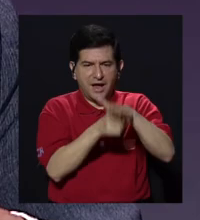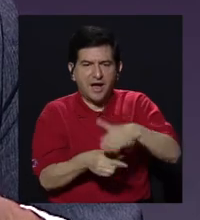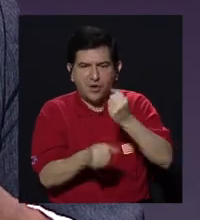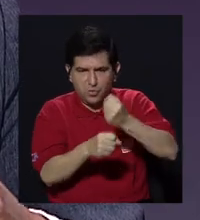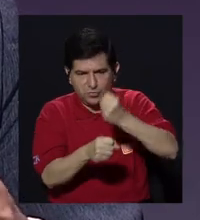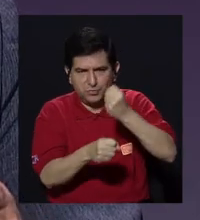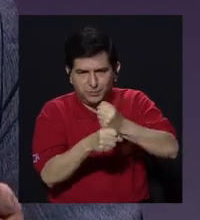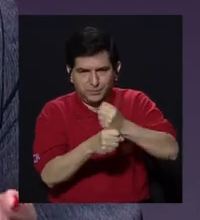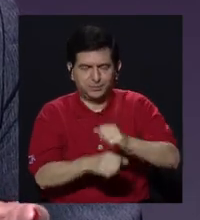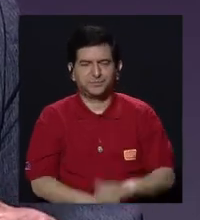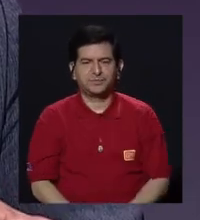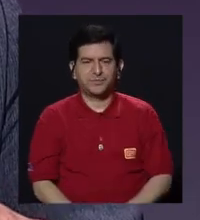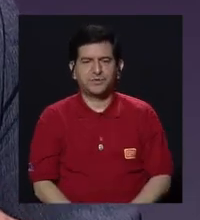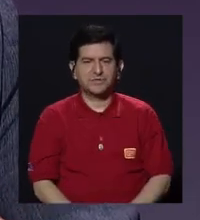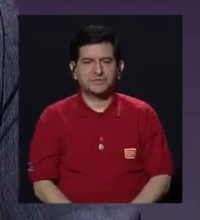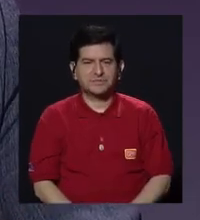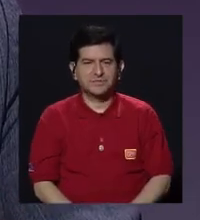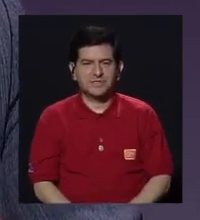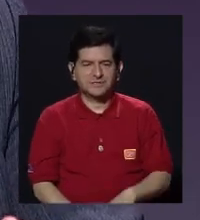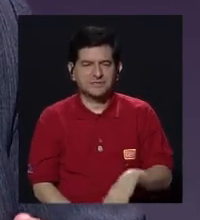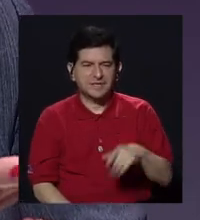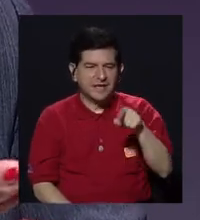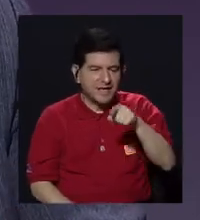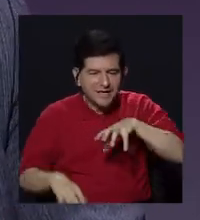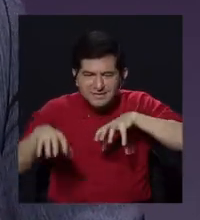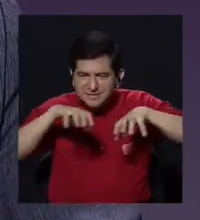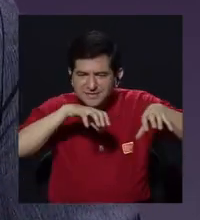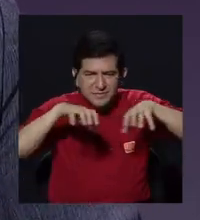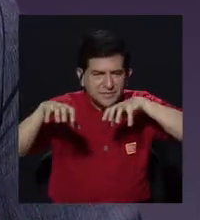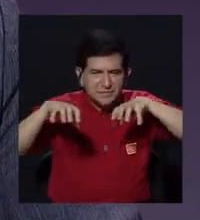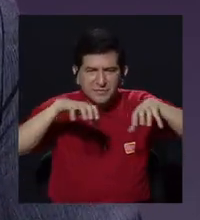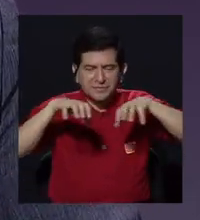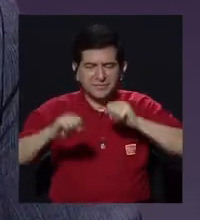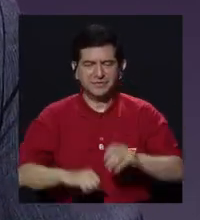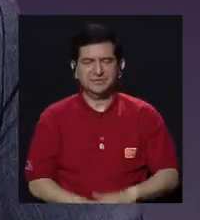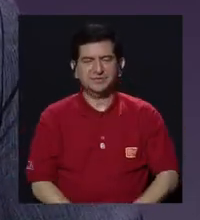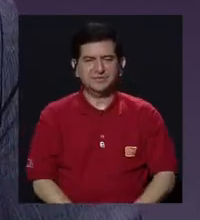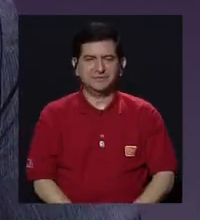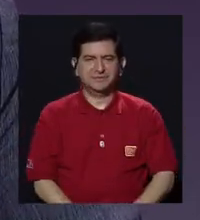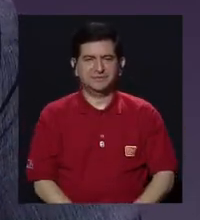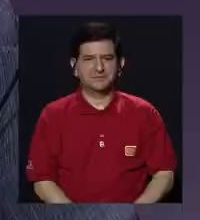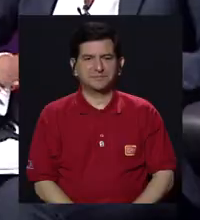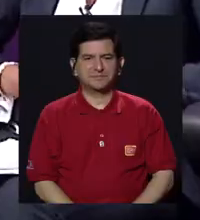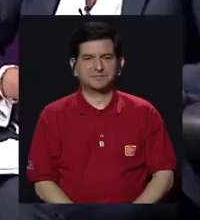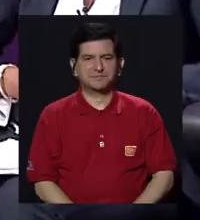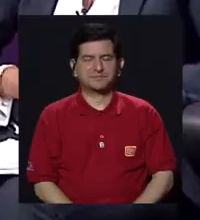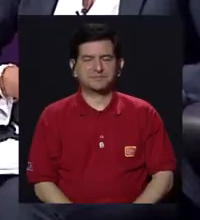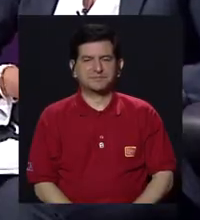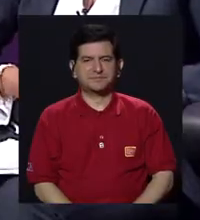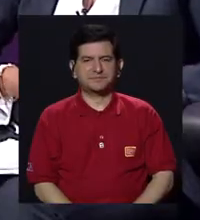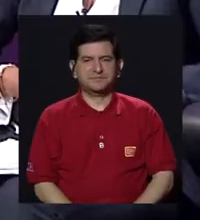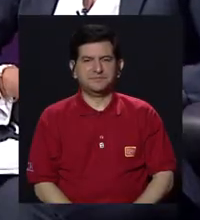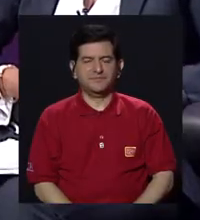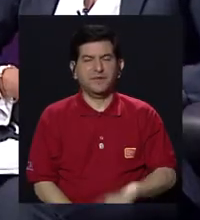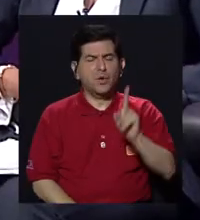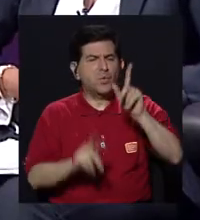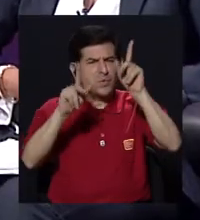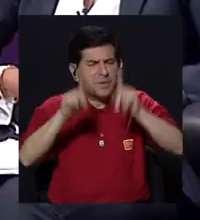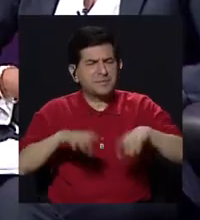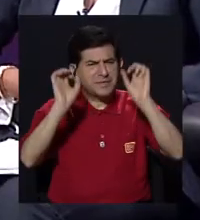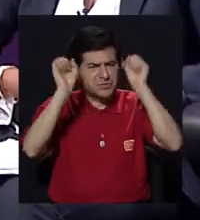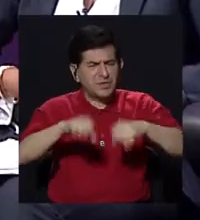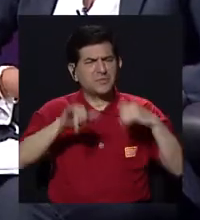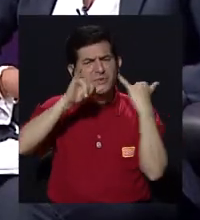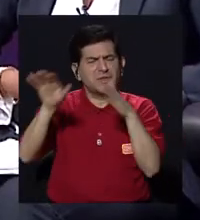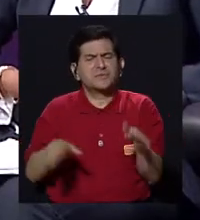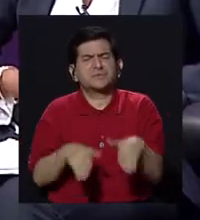laboral. Uh-huh. Entonces transita por esa... Por diferentes matices. Sí, exactamente. ¿Cómo puede una persona